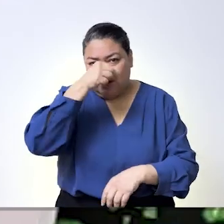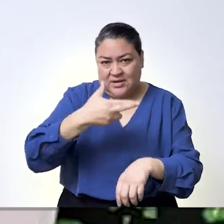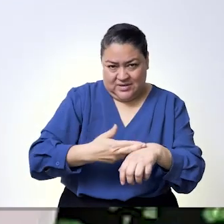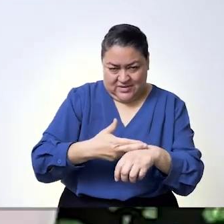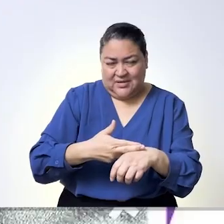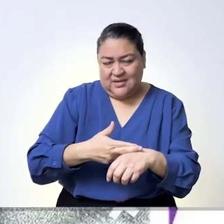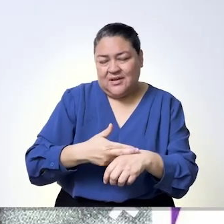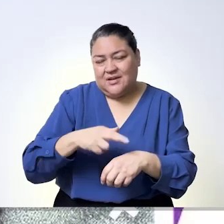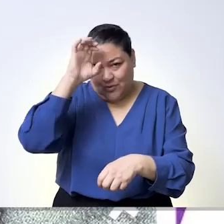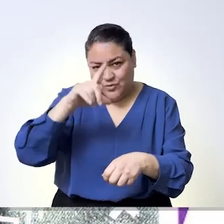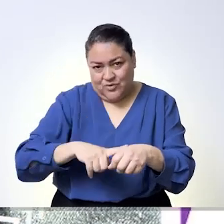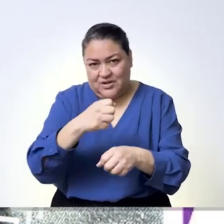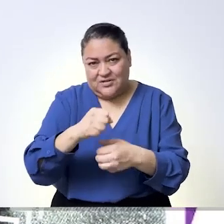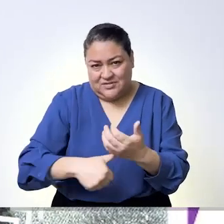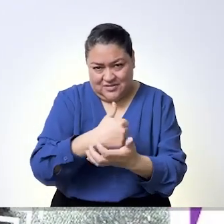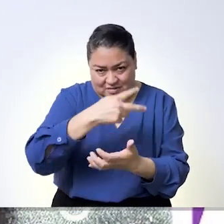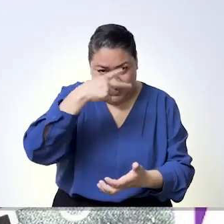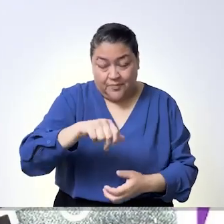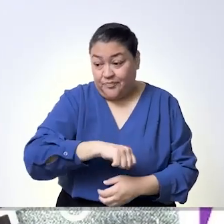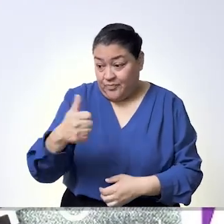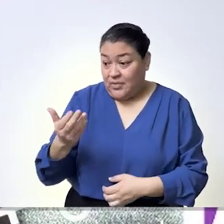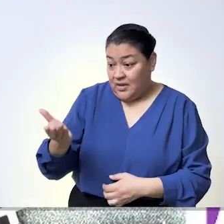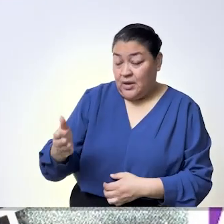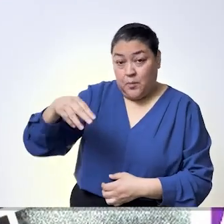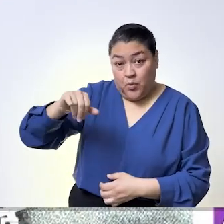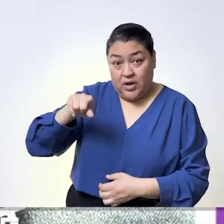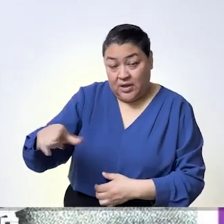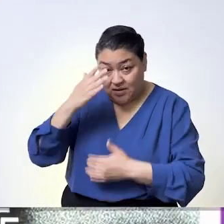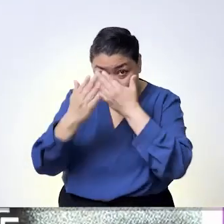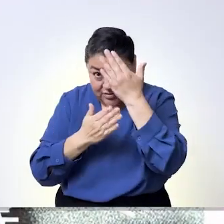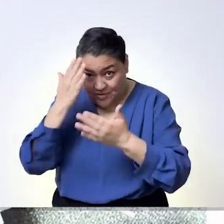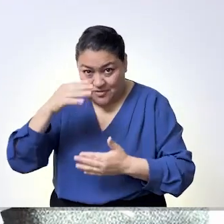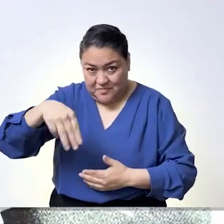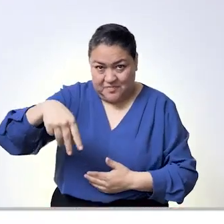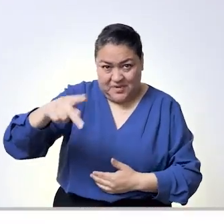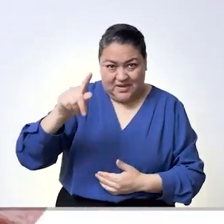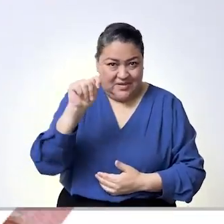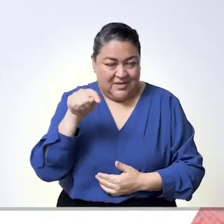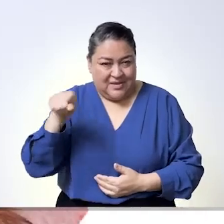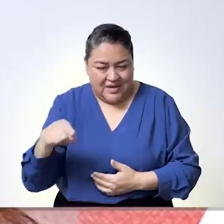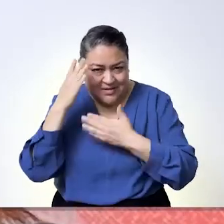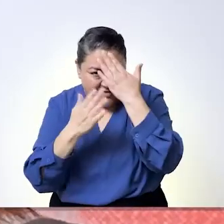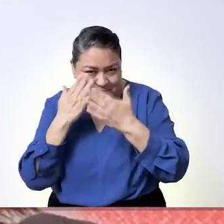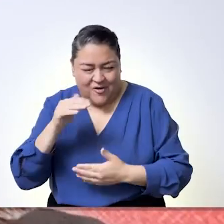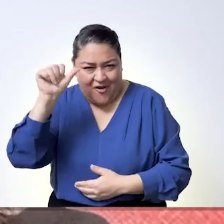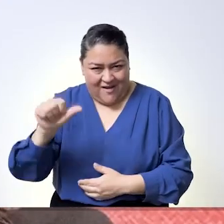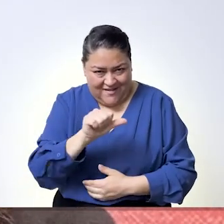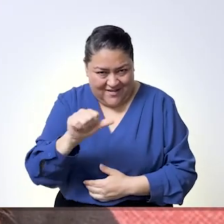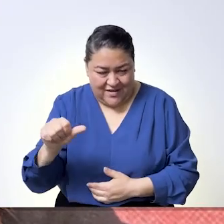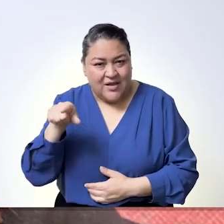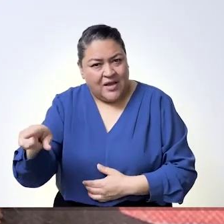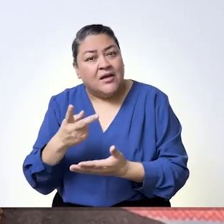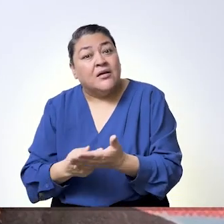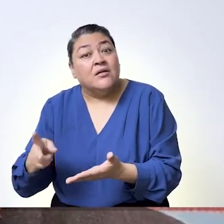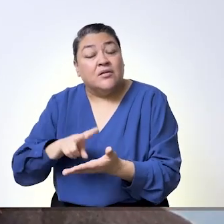de México. Adriana Guzmán Moncada, maestra en Mercadotecnia por la Universidad Anáhuac y licenciada en Diseño